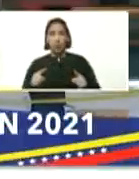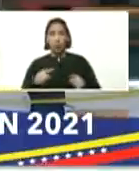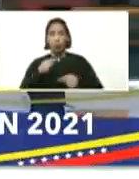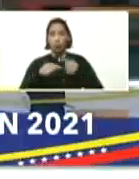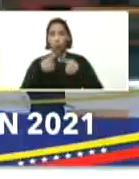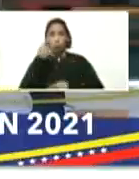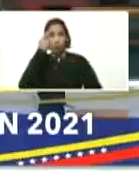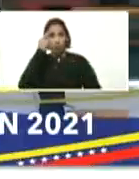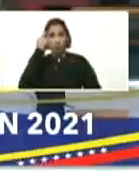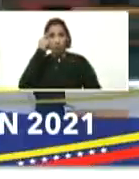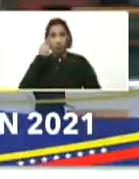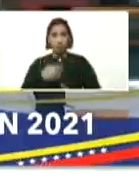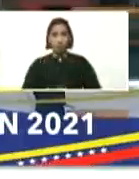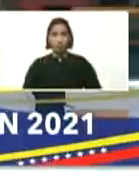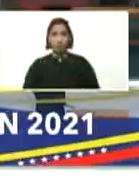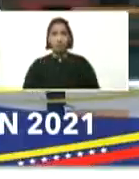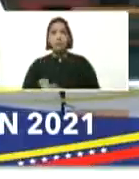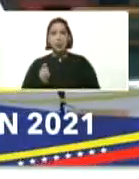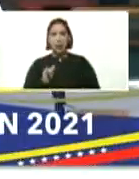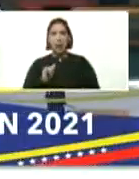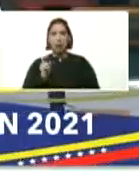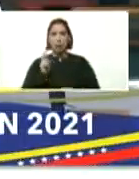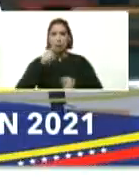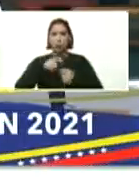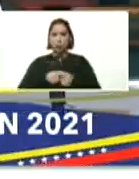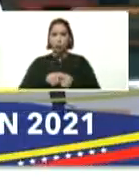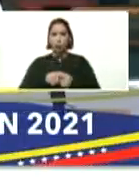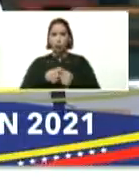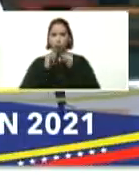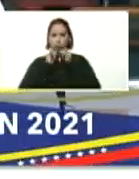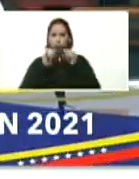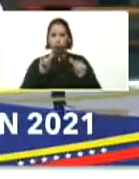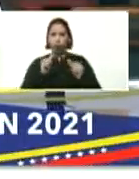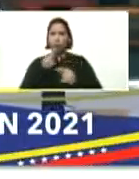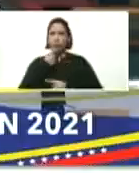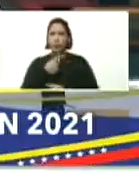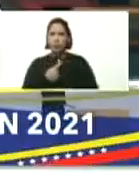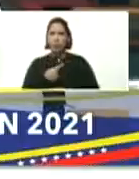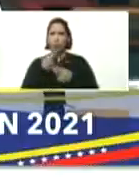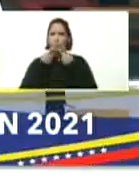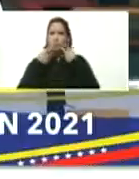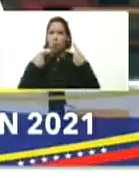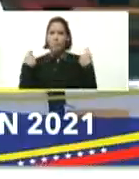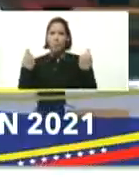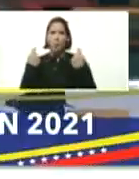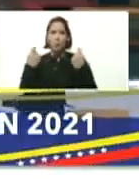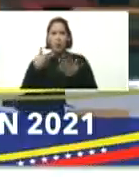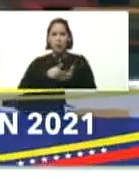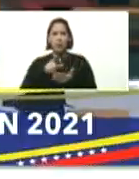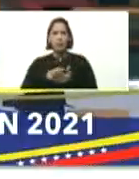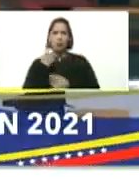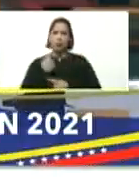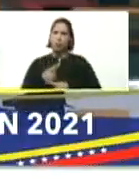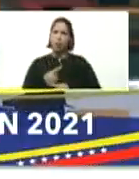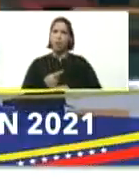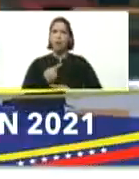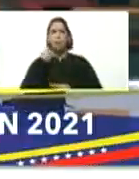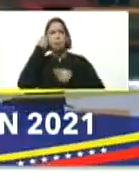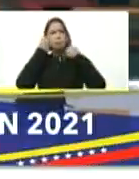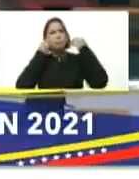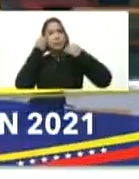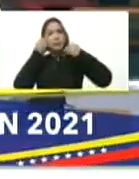días estoy en mis redes sociales recomendando, publicando. De verdad yo me pongo a